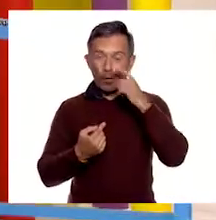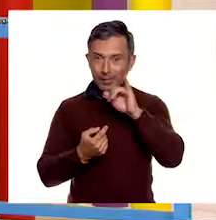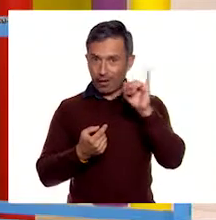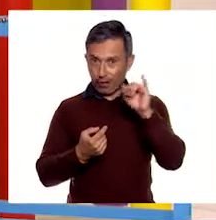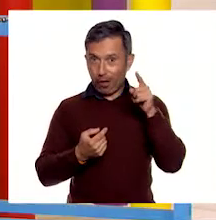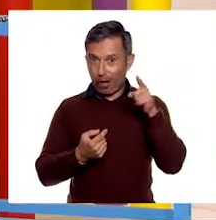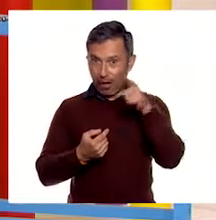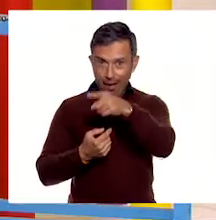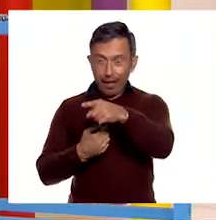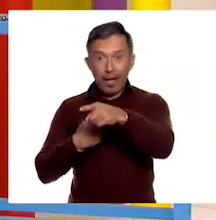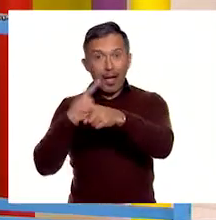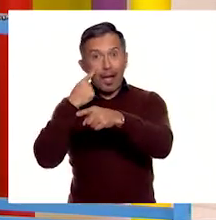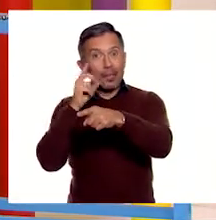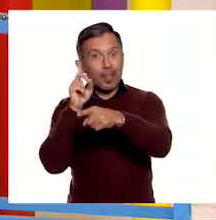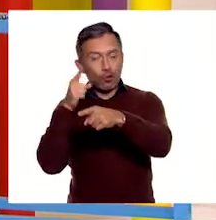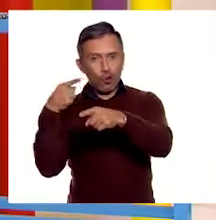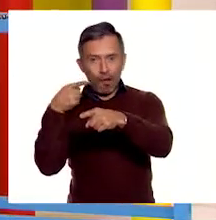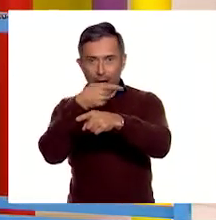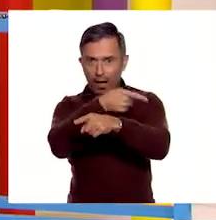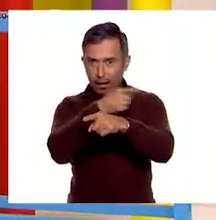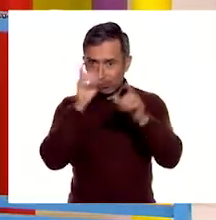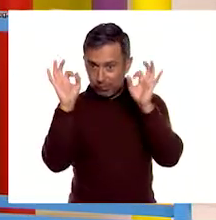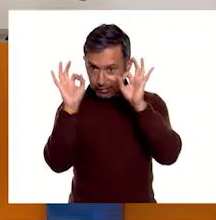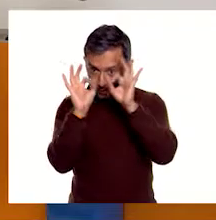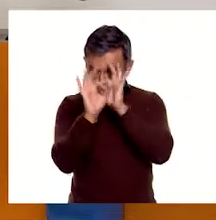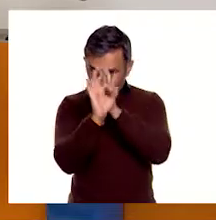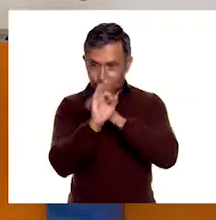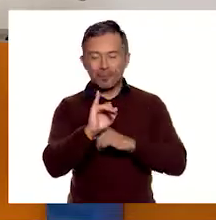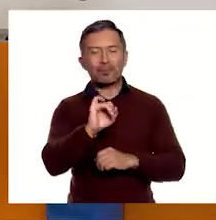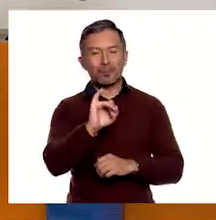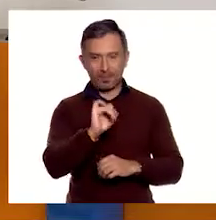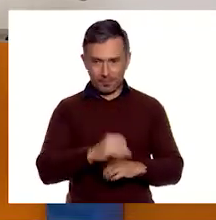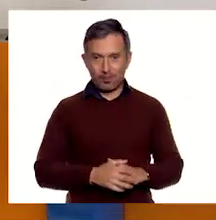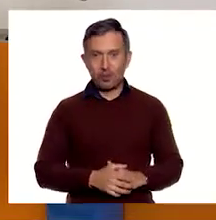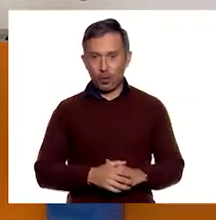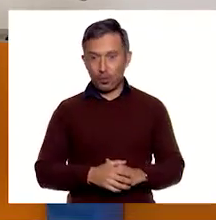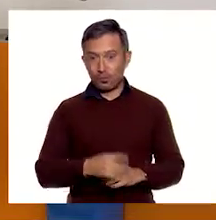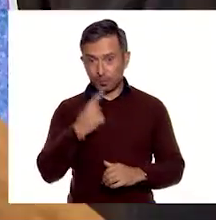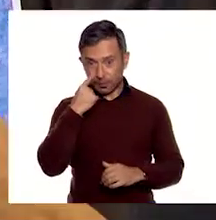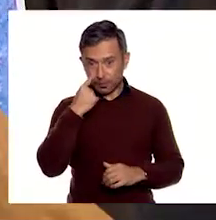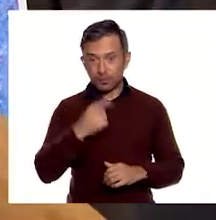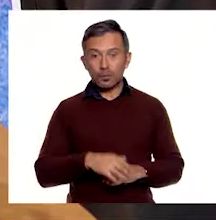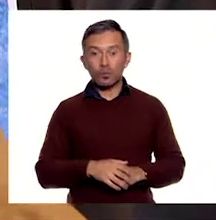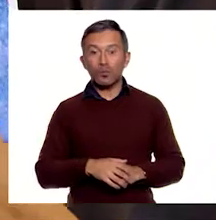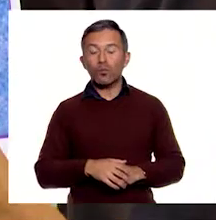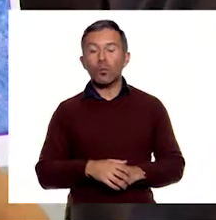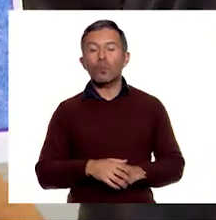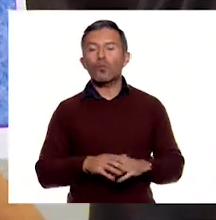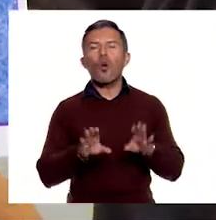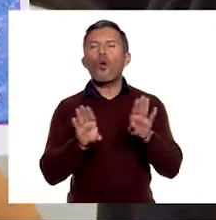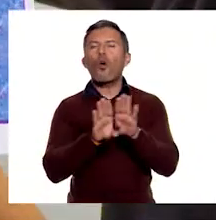derecho va para acá porque hay que hacer viscos. Ajá, muy bien. Y entonces lo tendrían que ver, lo voy a hacer, lo tendrían que ver